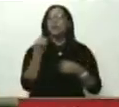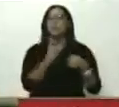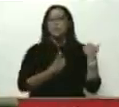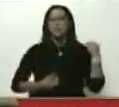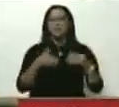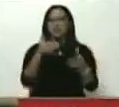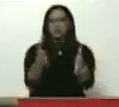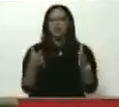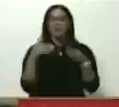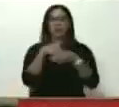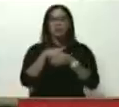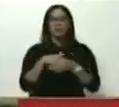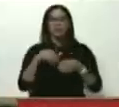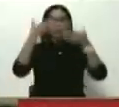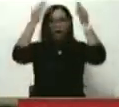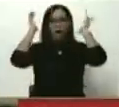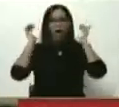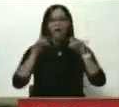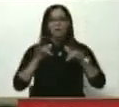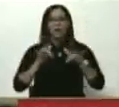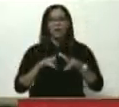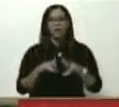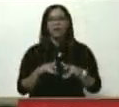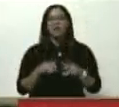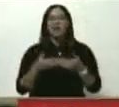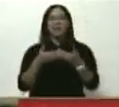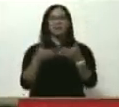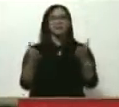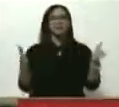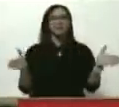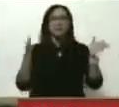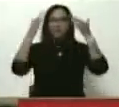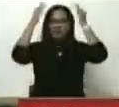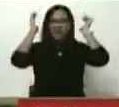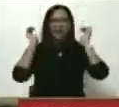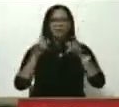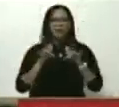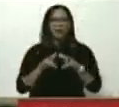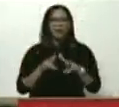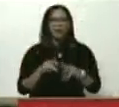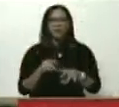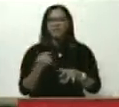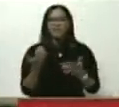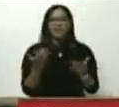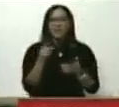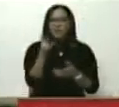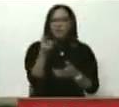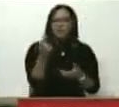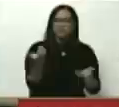elecciones. Almagro. Abrirle las puertas a Almagro, que es